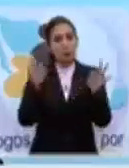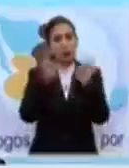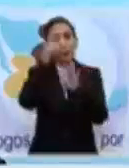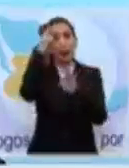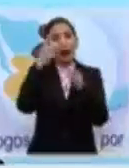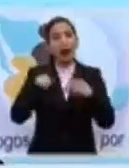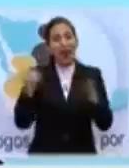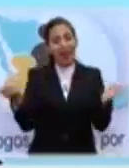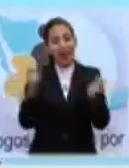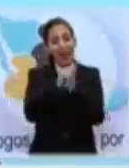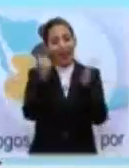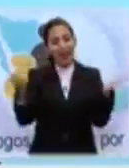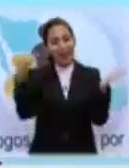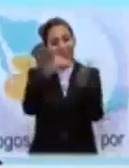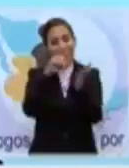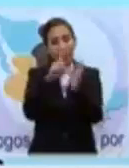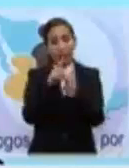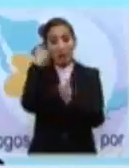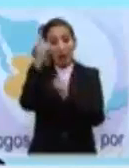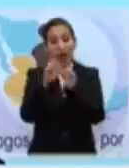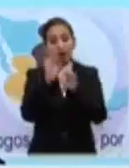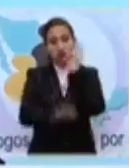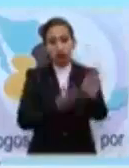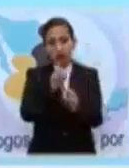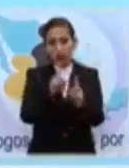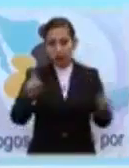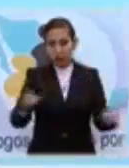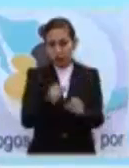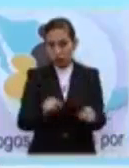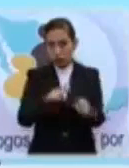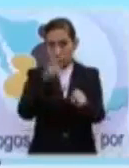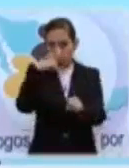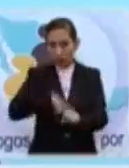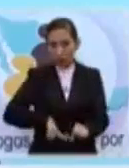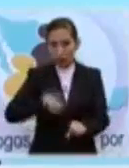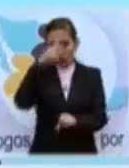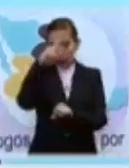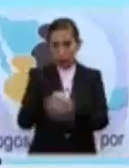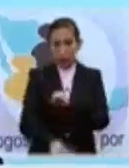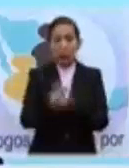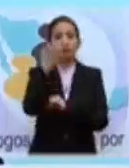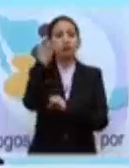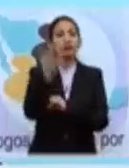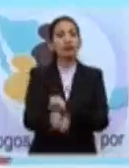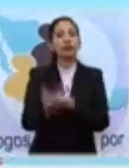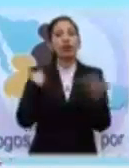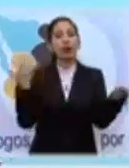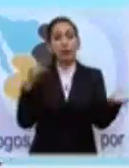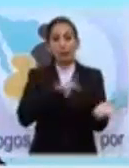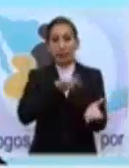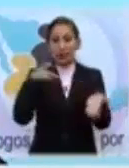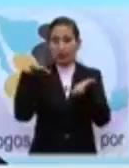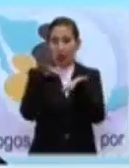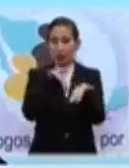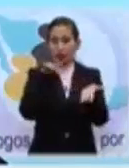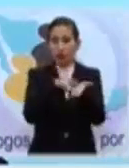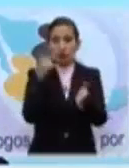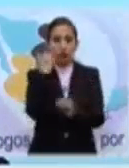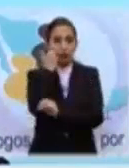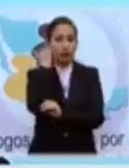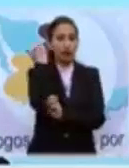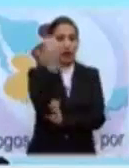la agenda de desarrollo social del Gobierno de México. Y en ese sentido, mi contribución